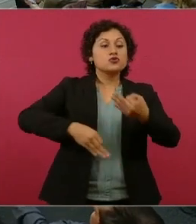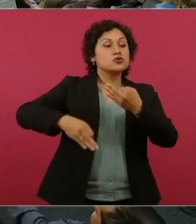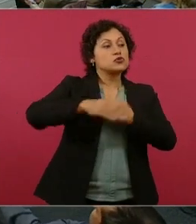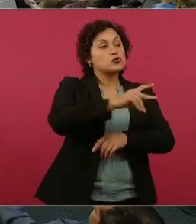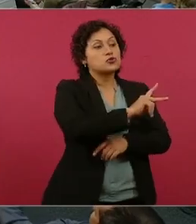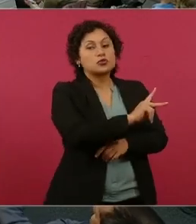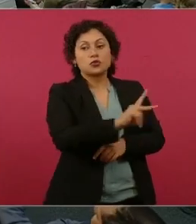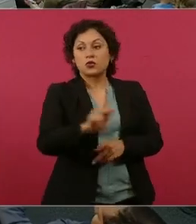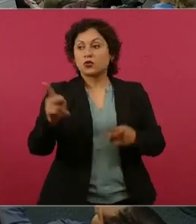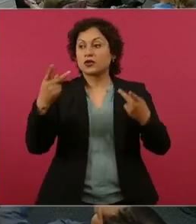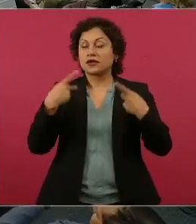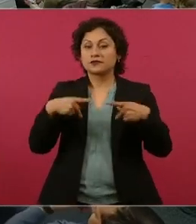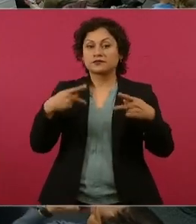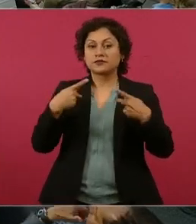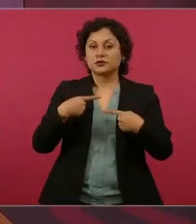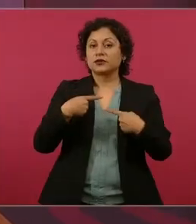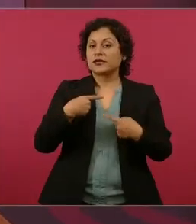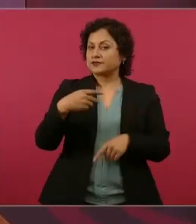saberlo y tomar conciencia,